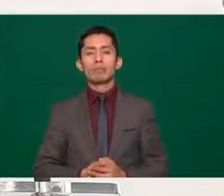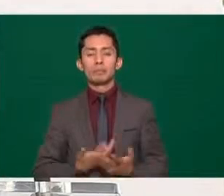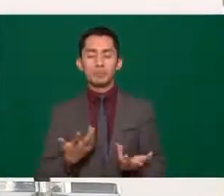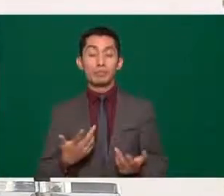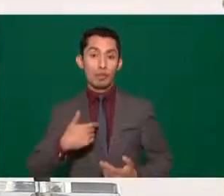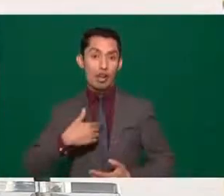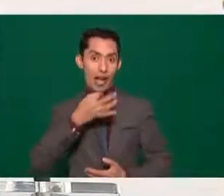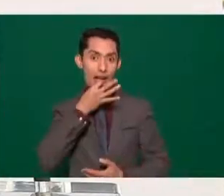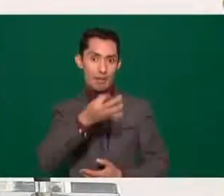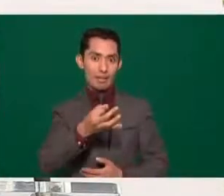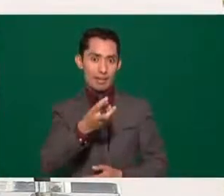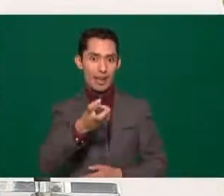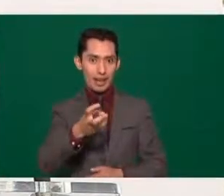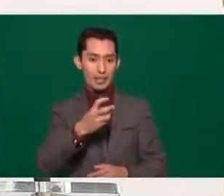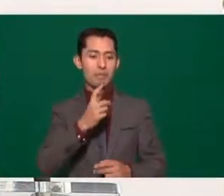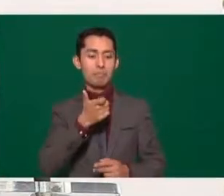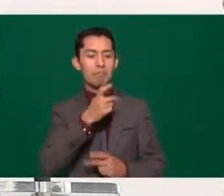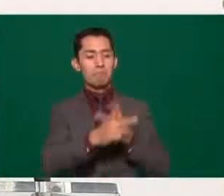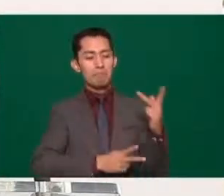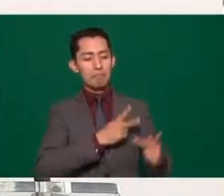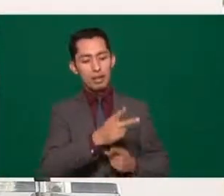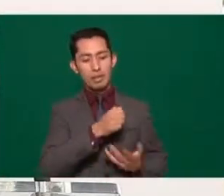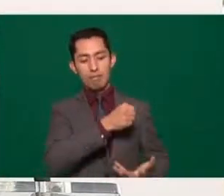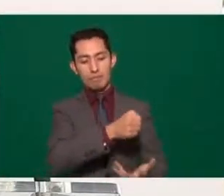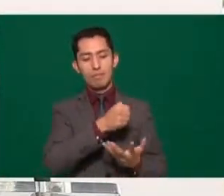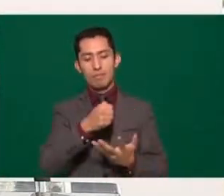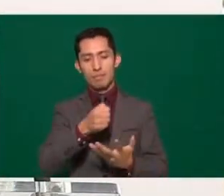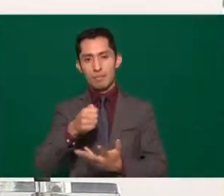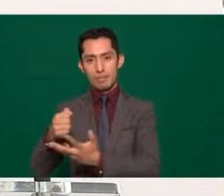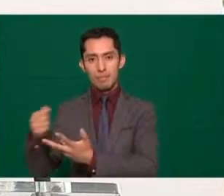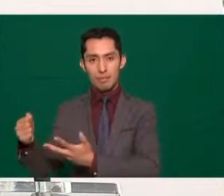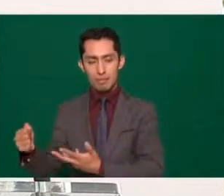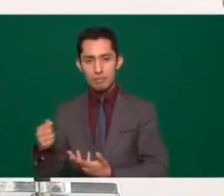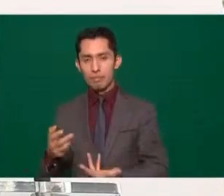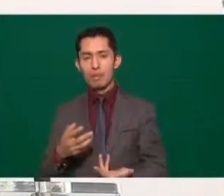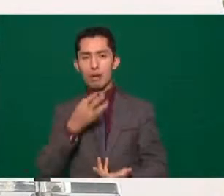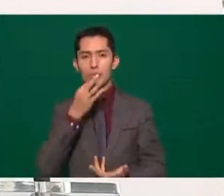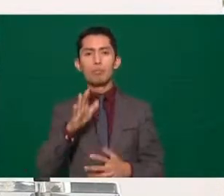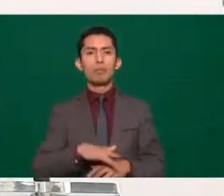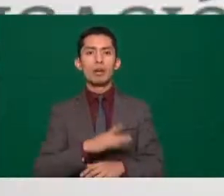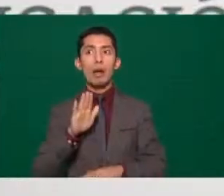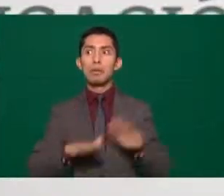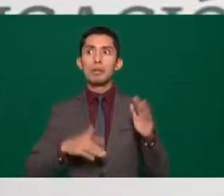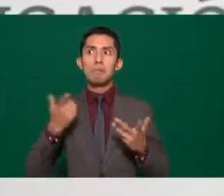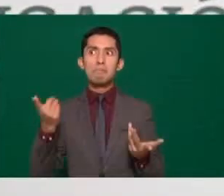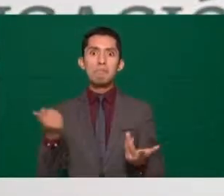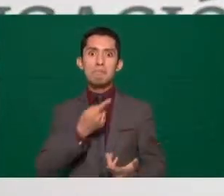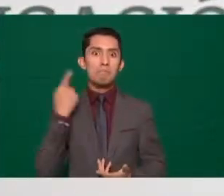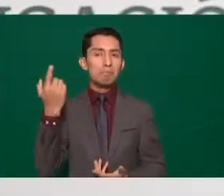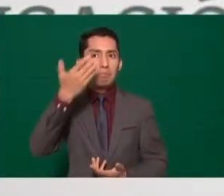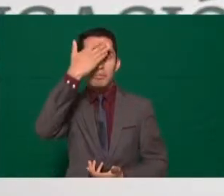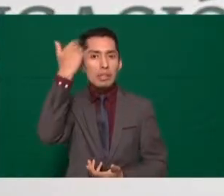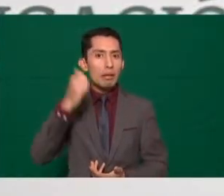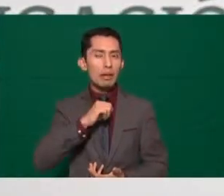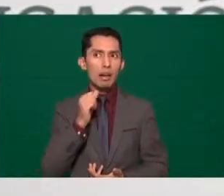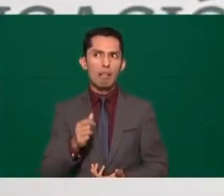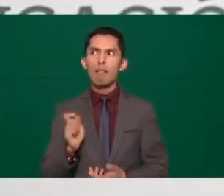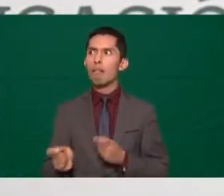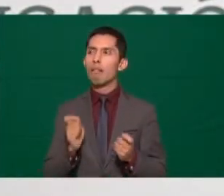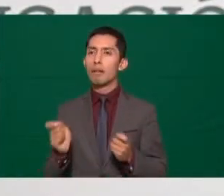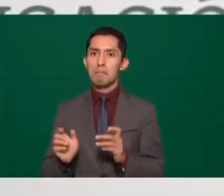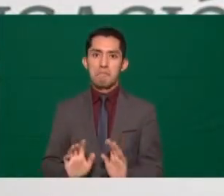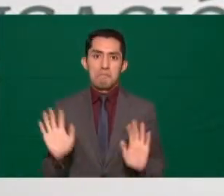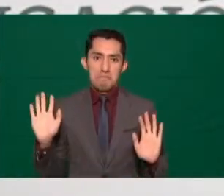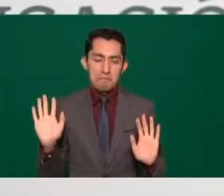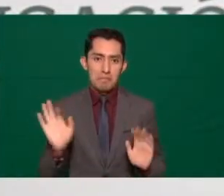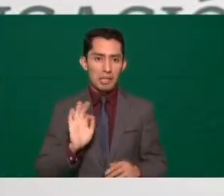porque a veces no se sabe y se piensa que no se